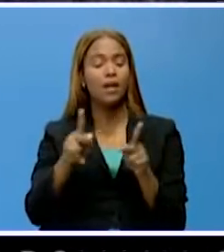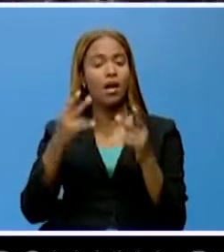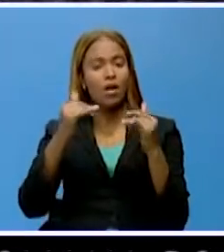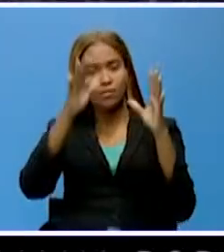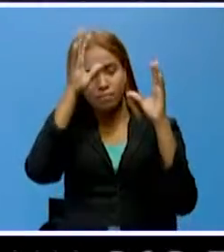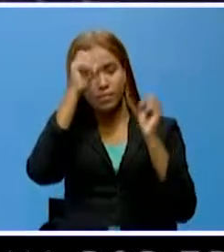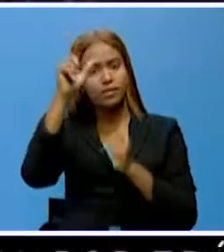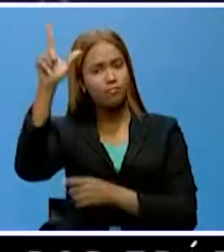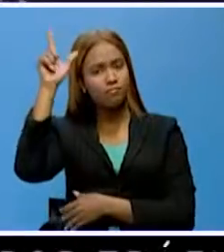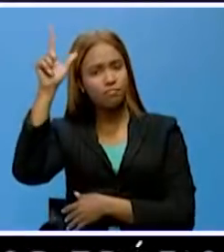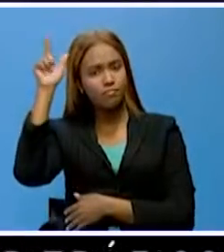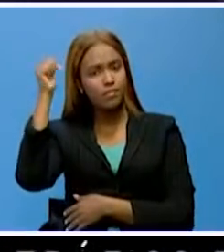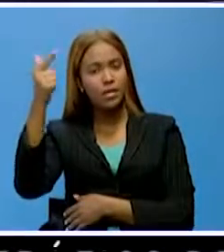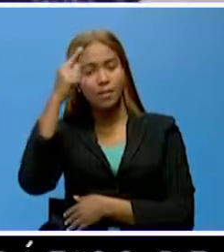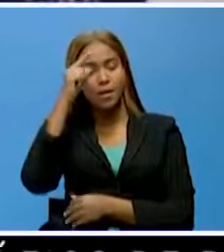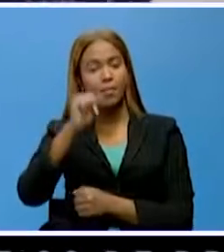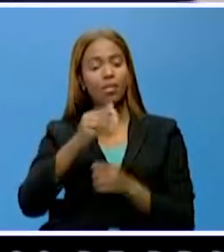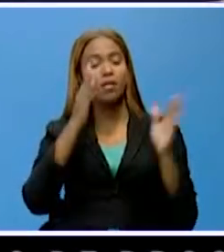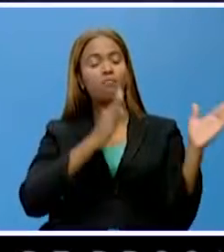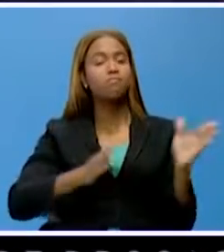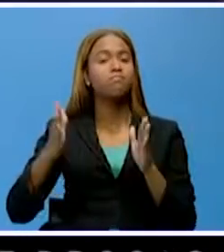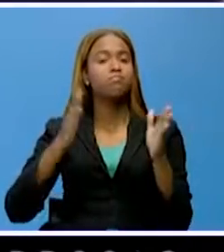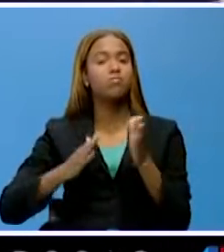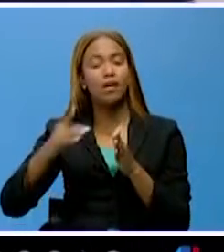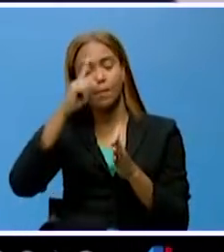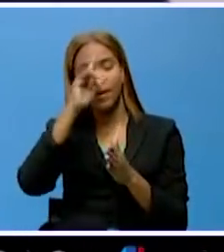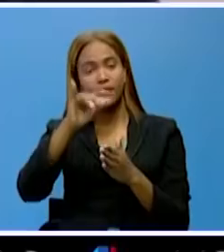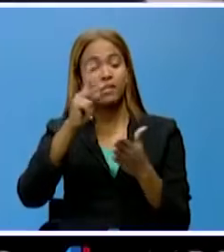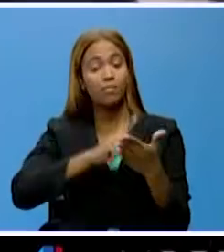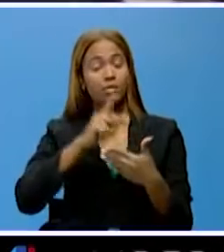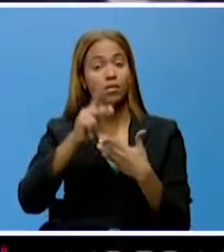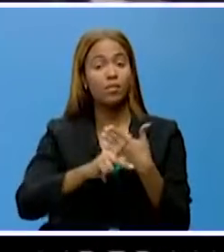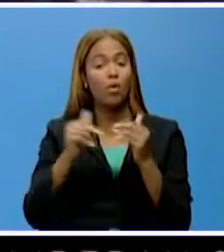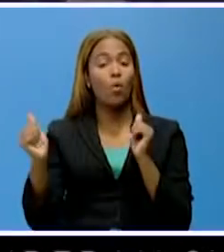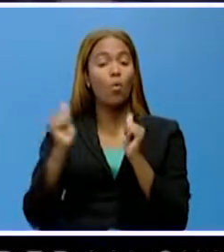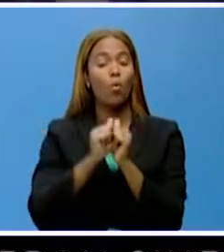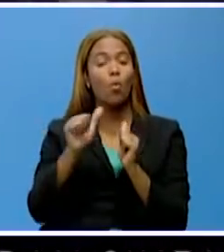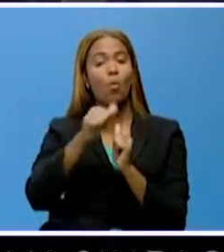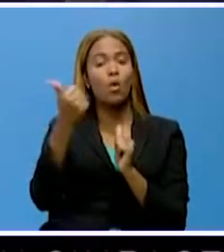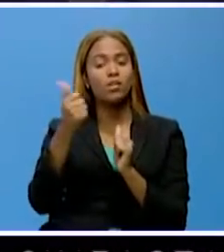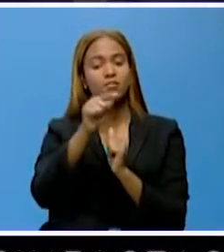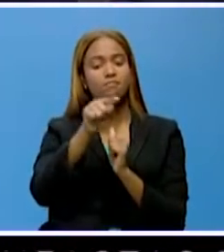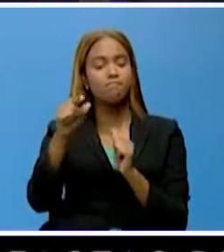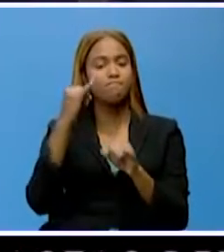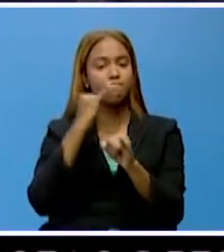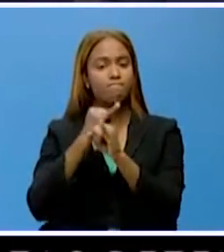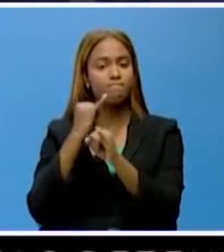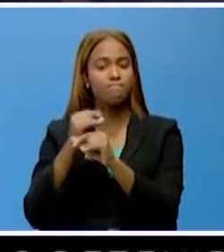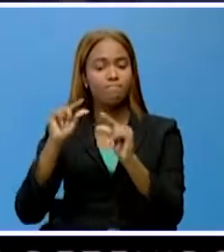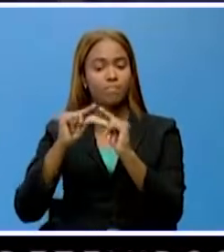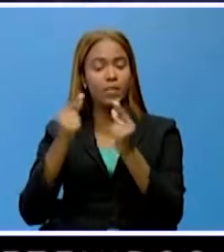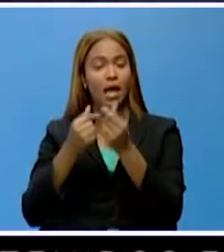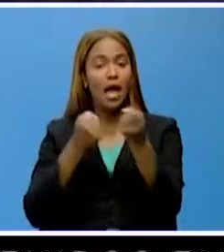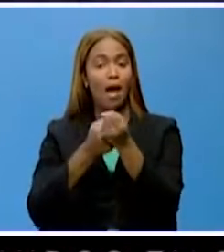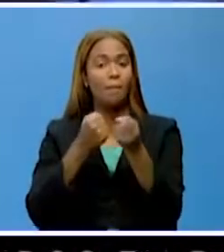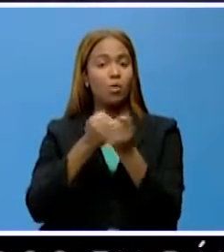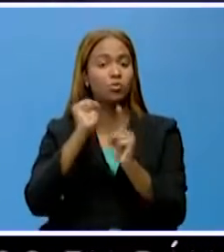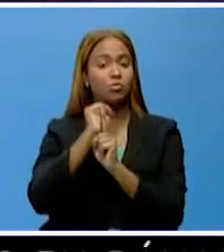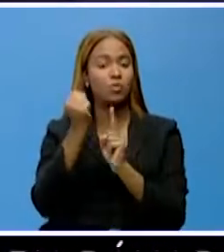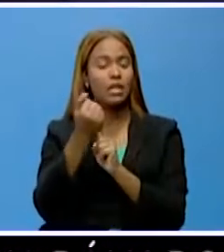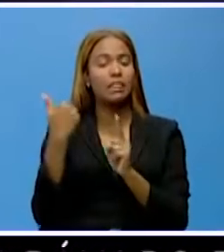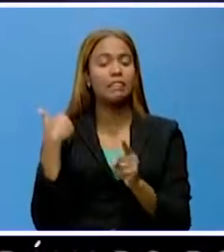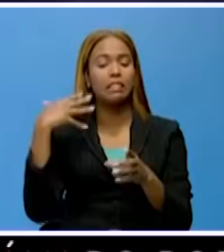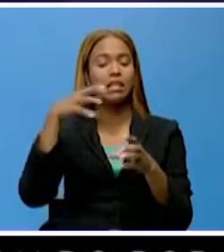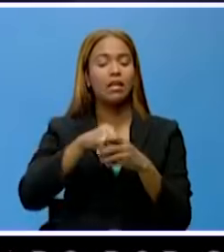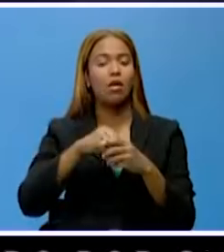Luis Abinader para la coordinación de este programa junto a las demás instituciones de apoyo social que conforman